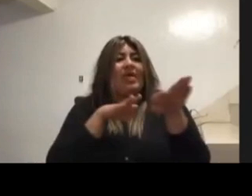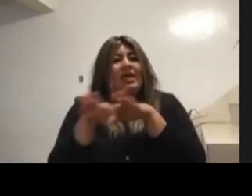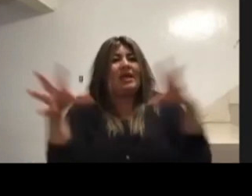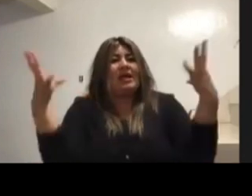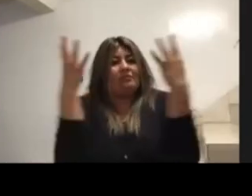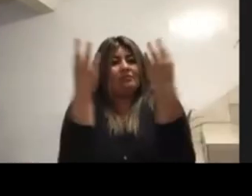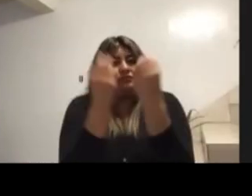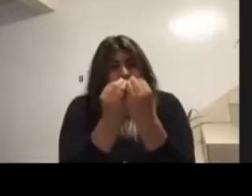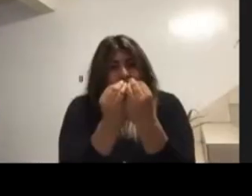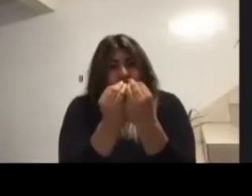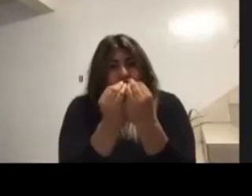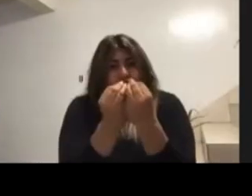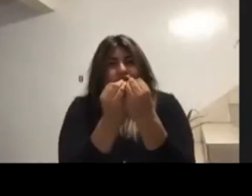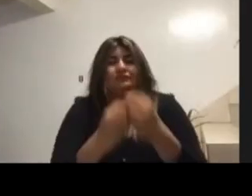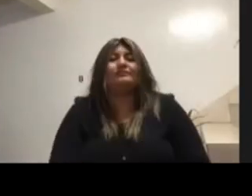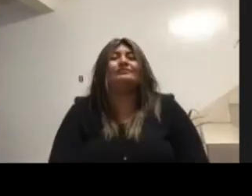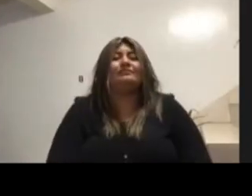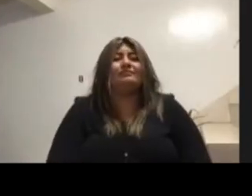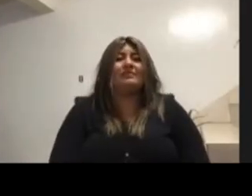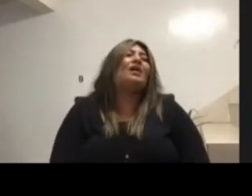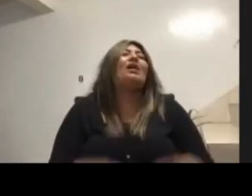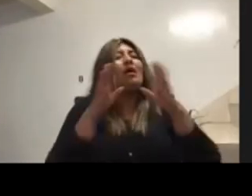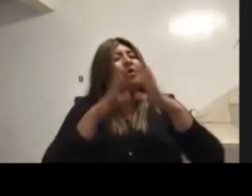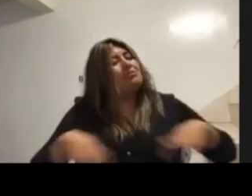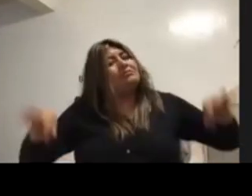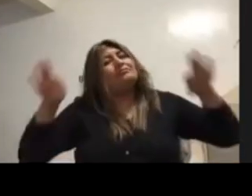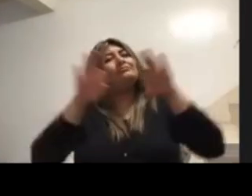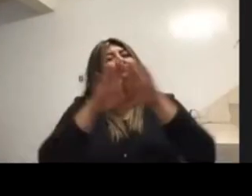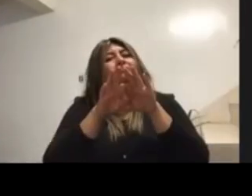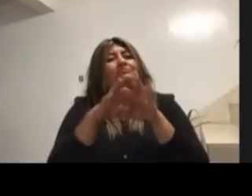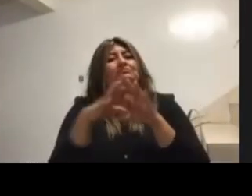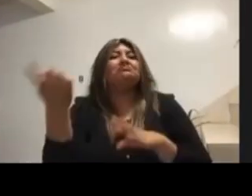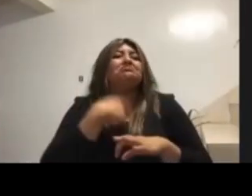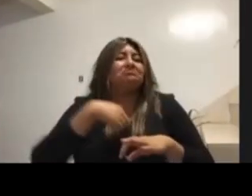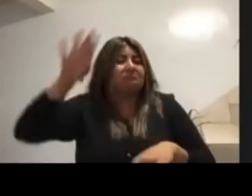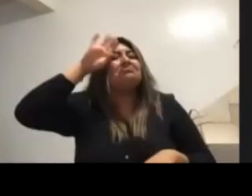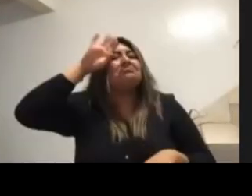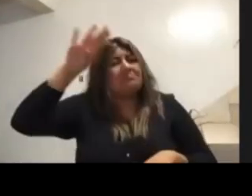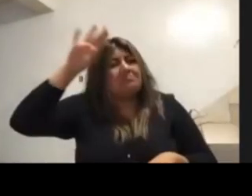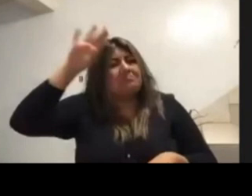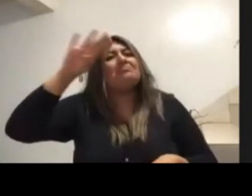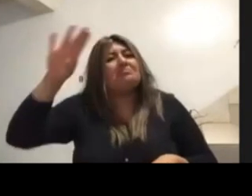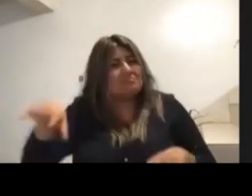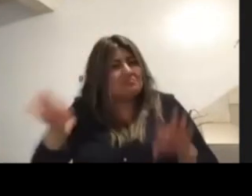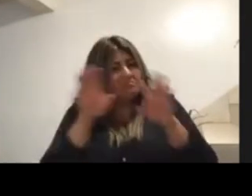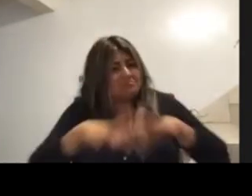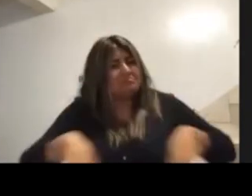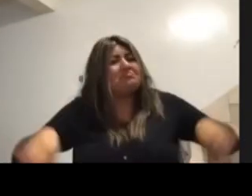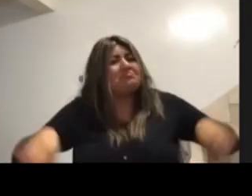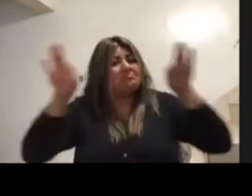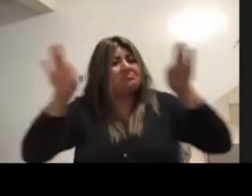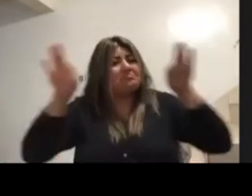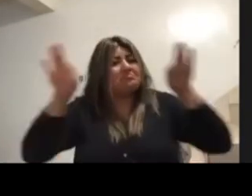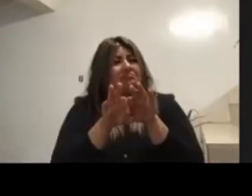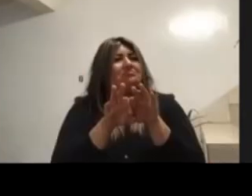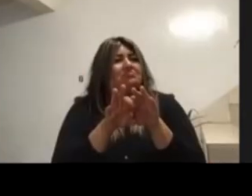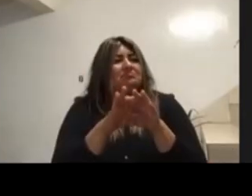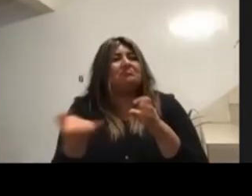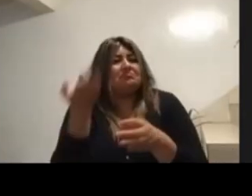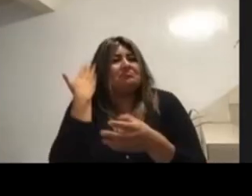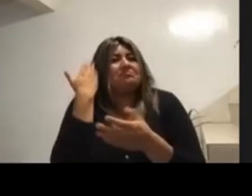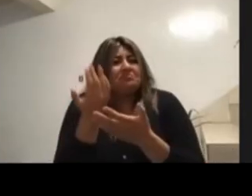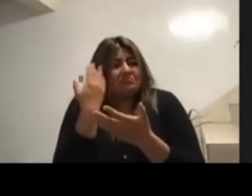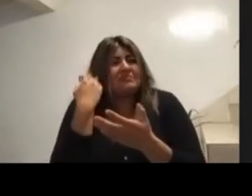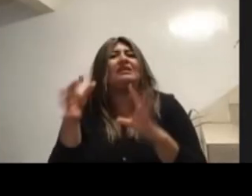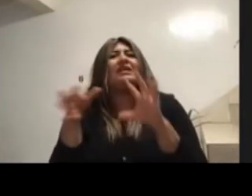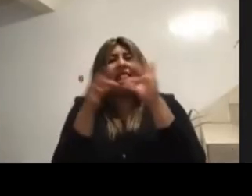participar. Y ahí es donde creo que vale mucho la pena hacer el énfasis en lo que Adriana ya decía hace rato, el compromiso,